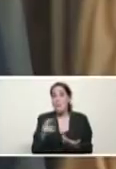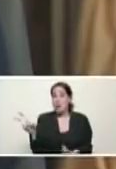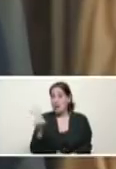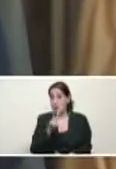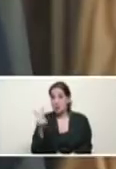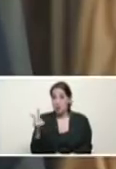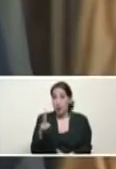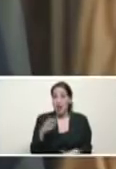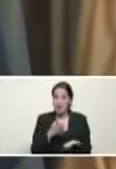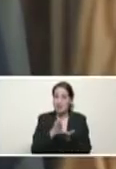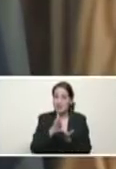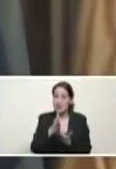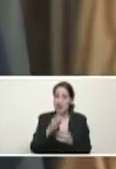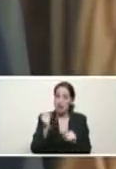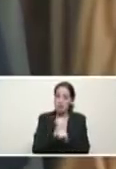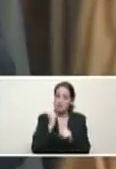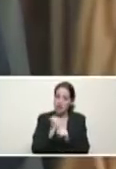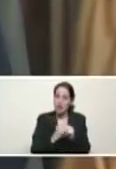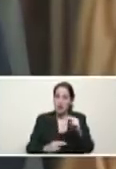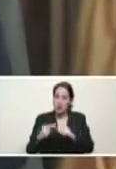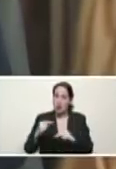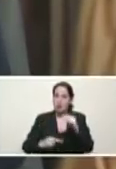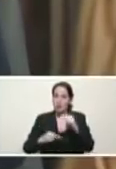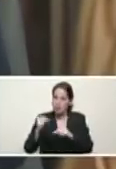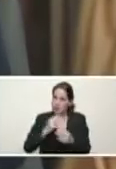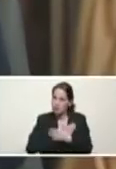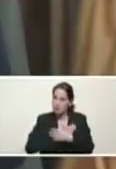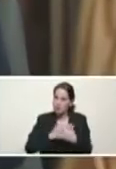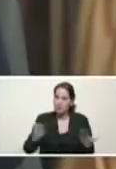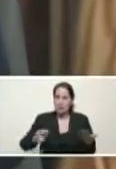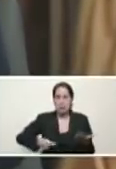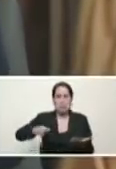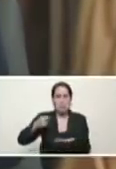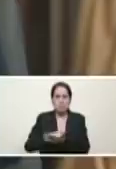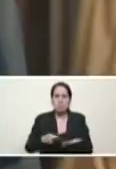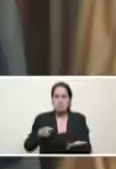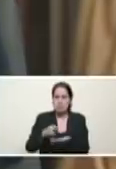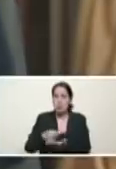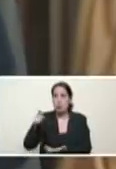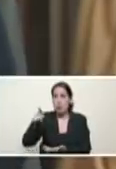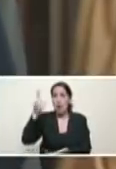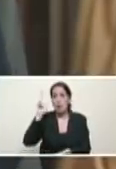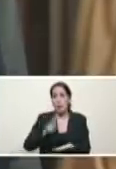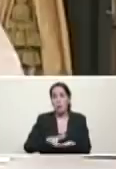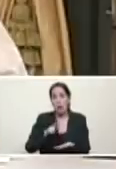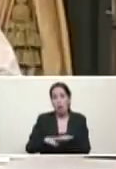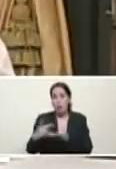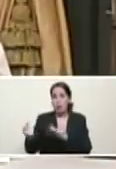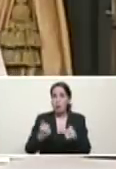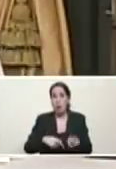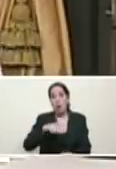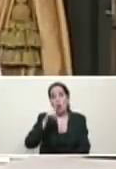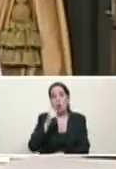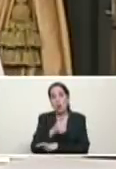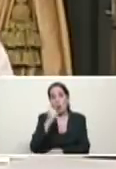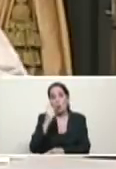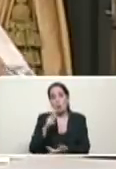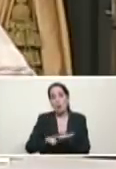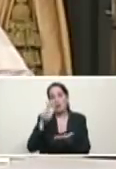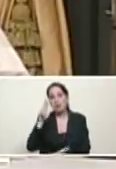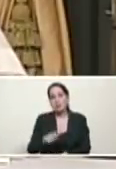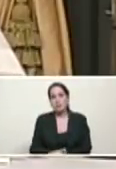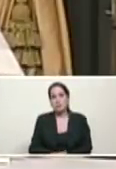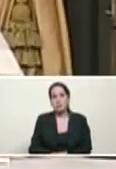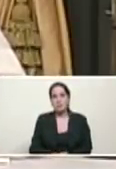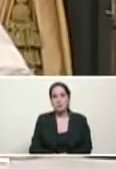ni nadie la ha detenido, y así seguirá adelante con grandes montos de inversión, tal como usted ha aprobado los recursos. Cúmplase, pues, cúmplase